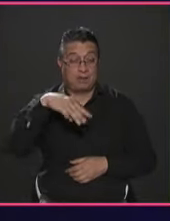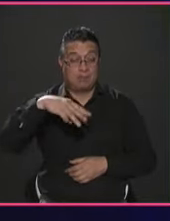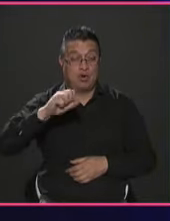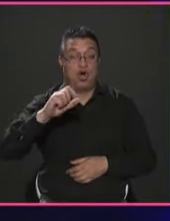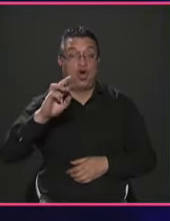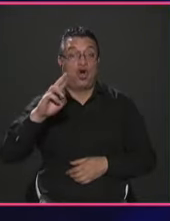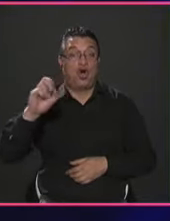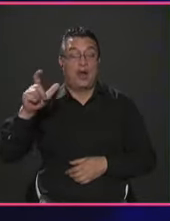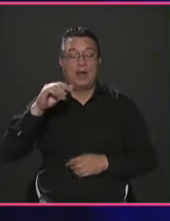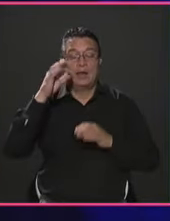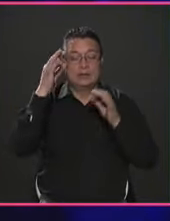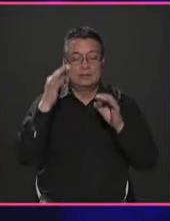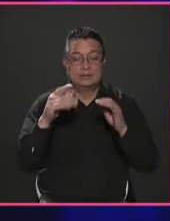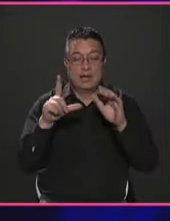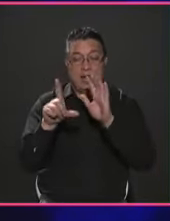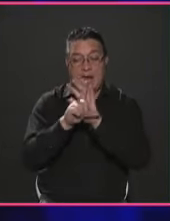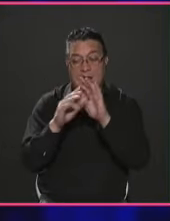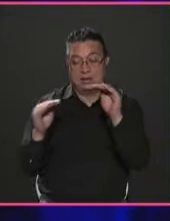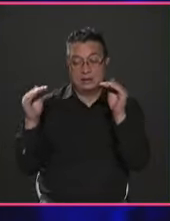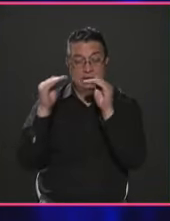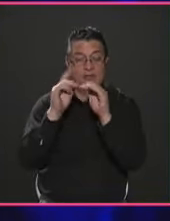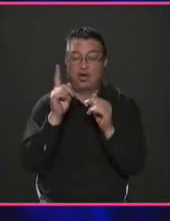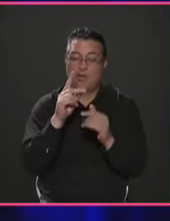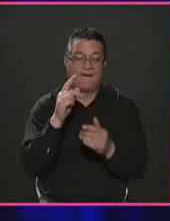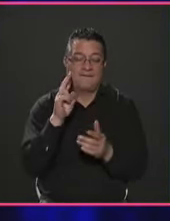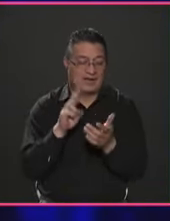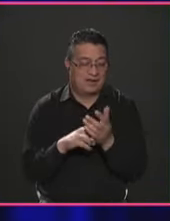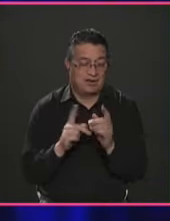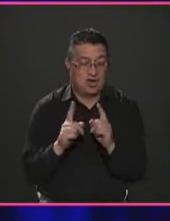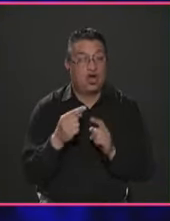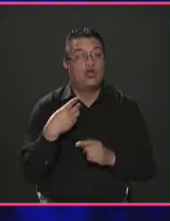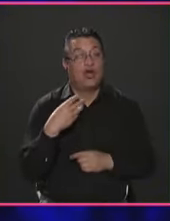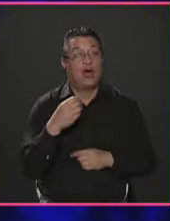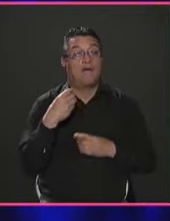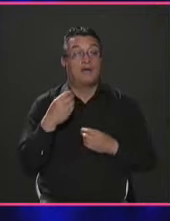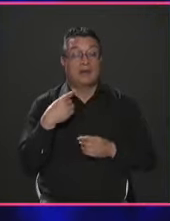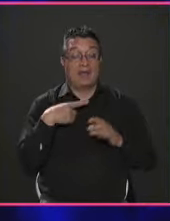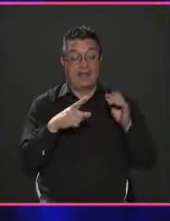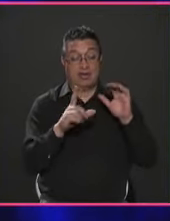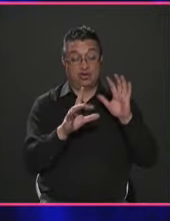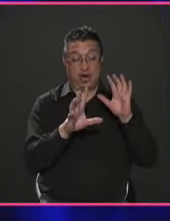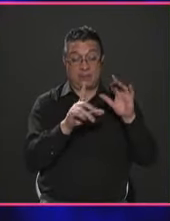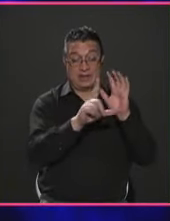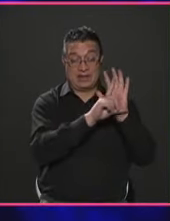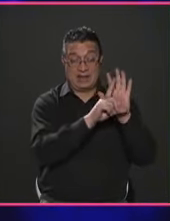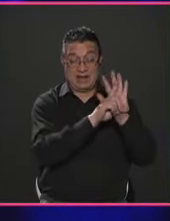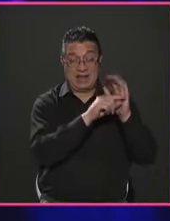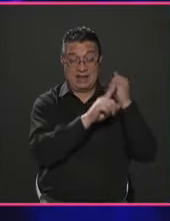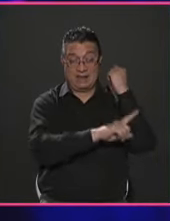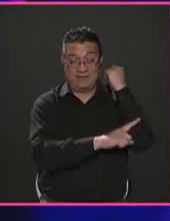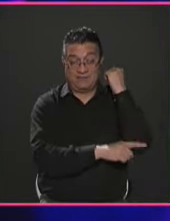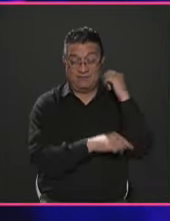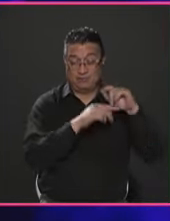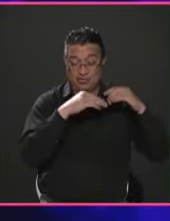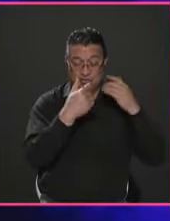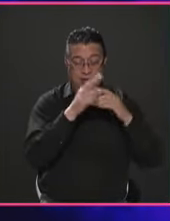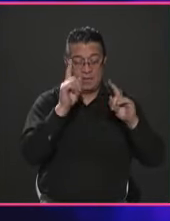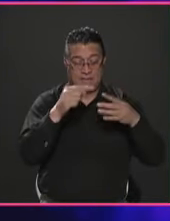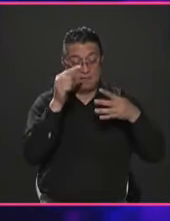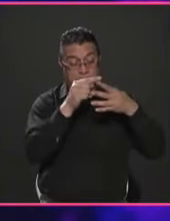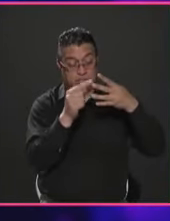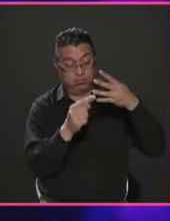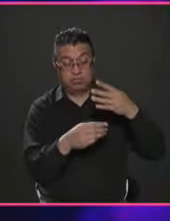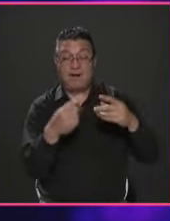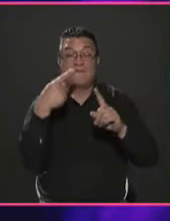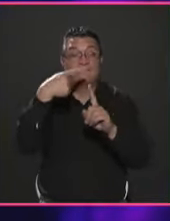una ley asociada yo creo que no es verdad yo creo que no es bueno decir que el derecho mismo tiene que ser neutral en cuanto a los principios de bien y